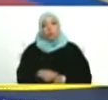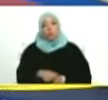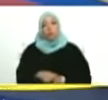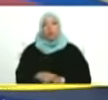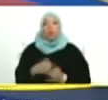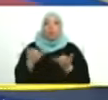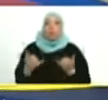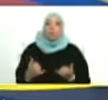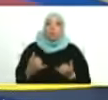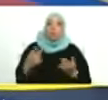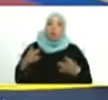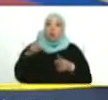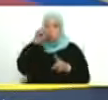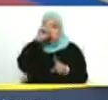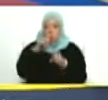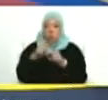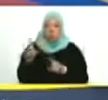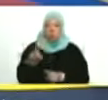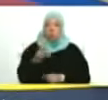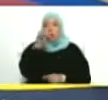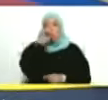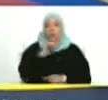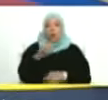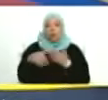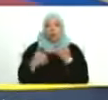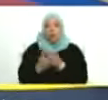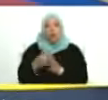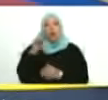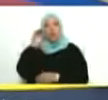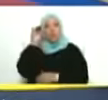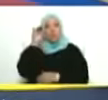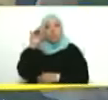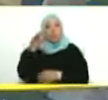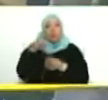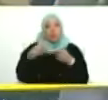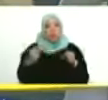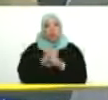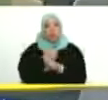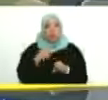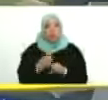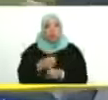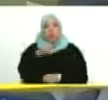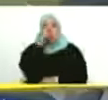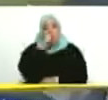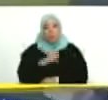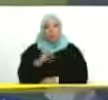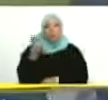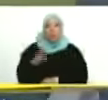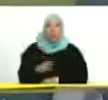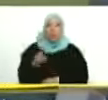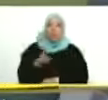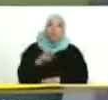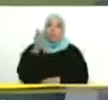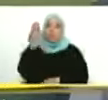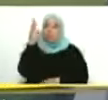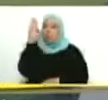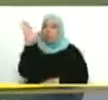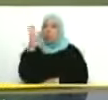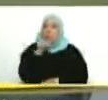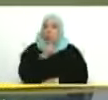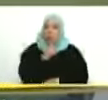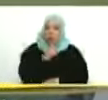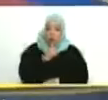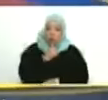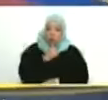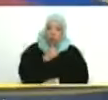quedarse y para triunfar por los años que están por venir y las décadas que están por venir. No lo duden ni un segundo,